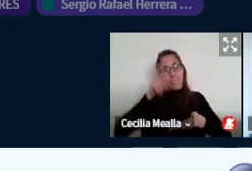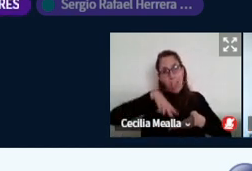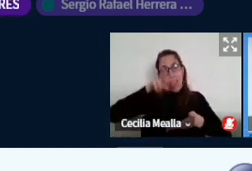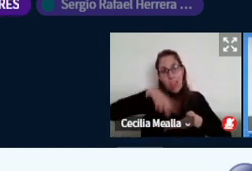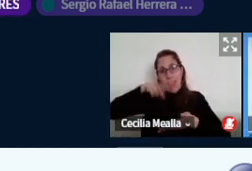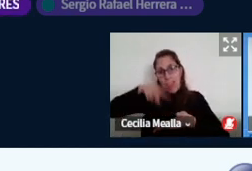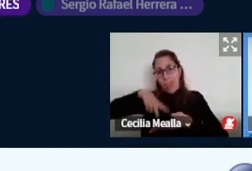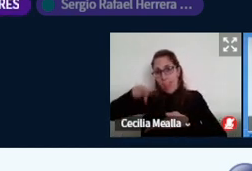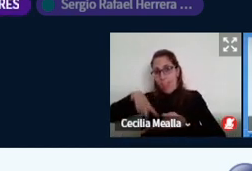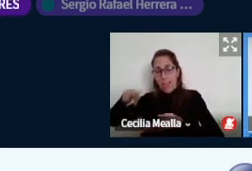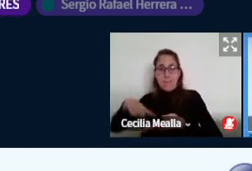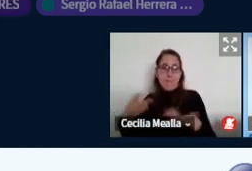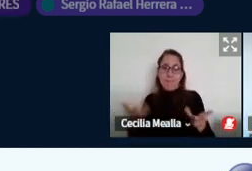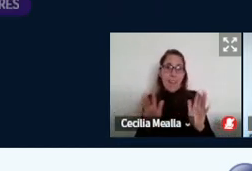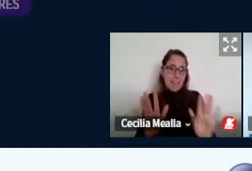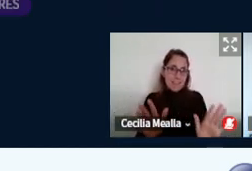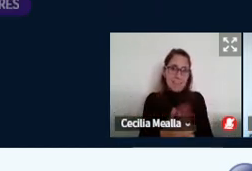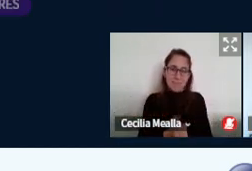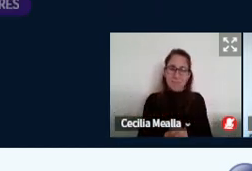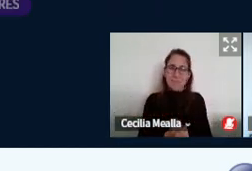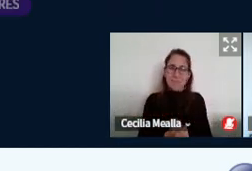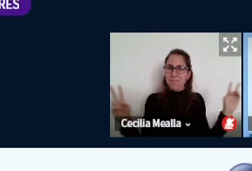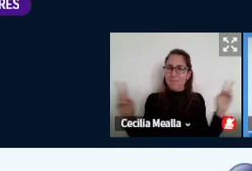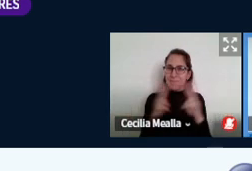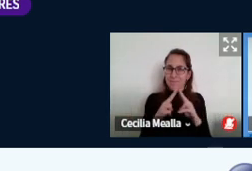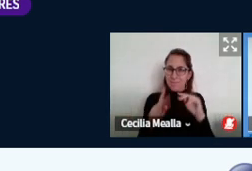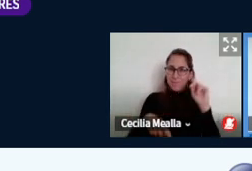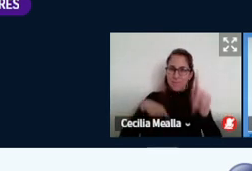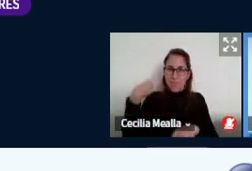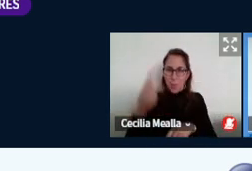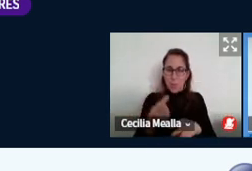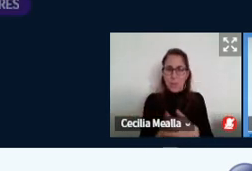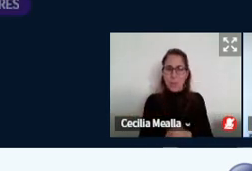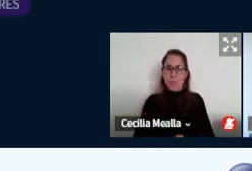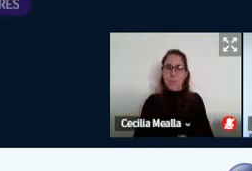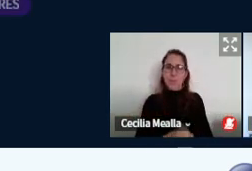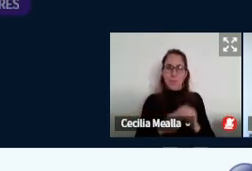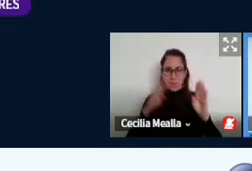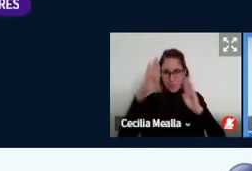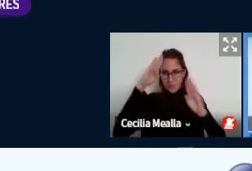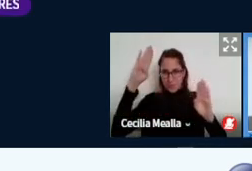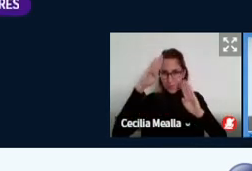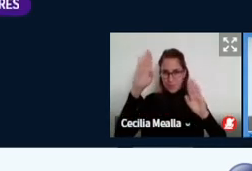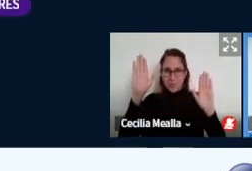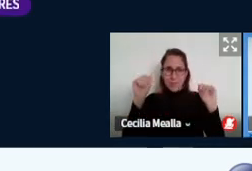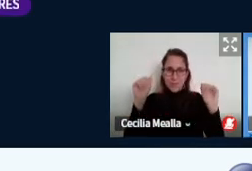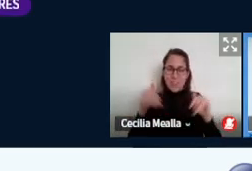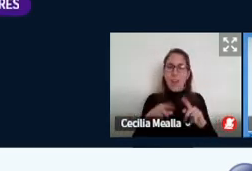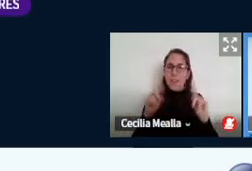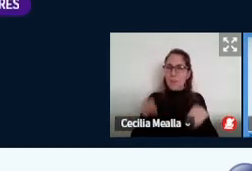lectura. Nos vemos. Y nos vemos. Chao,